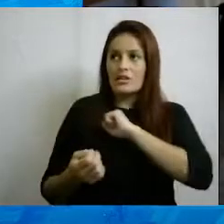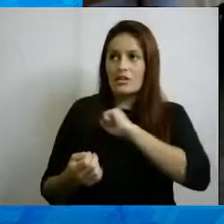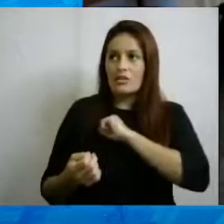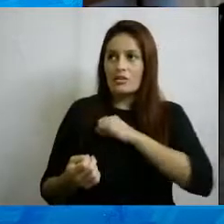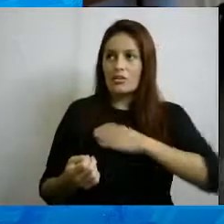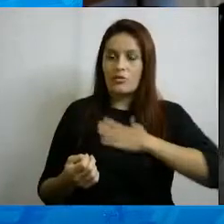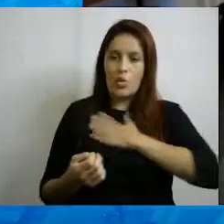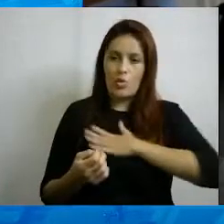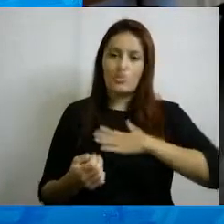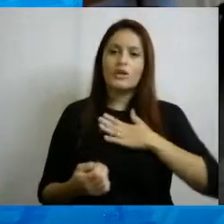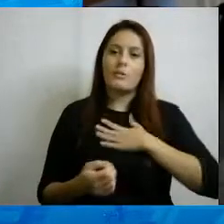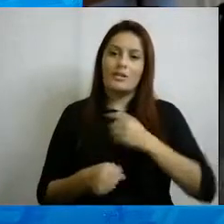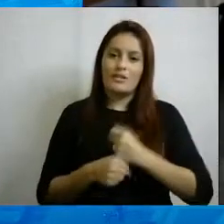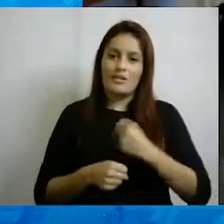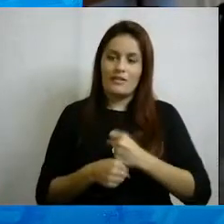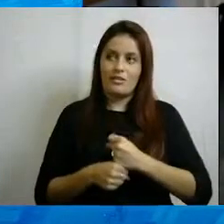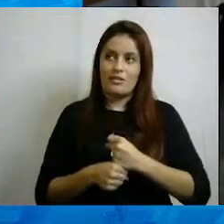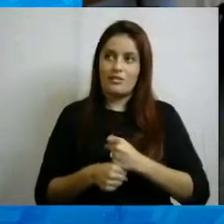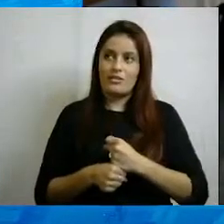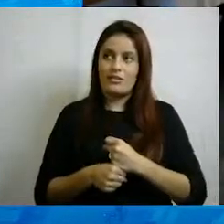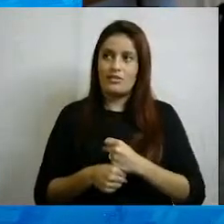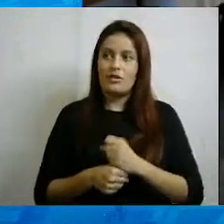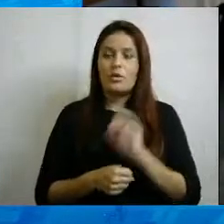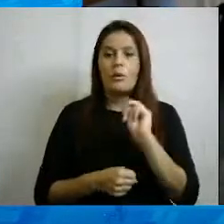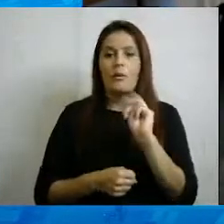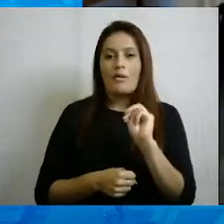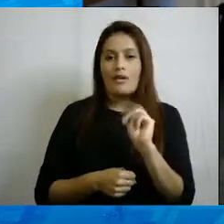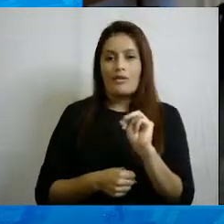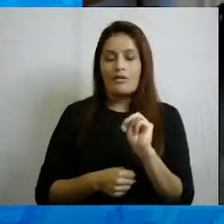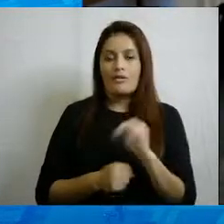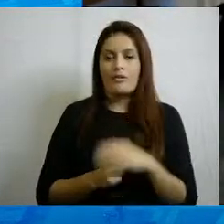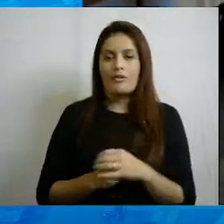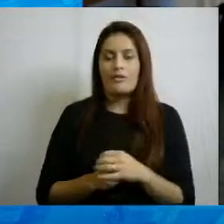mucho mi trabajo que tengo como madre.